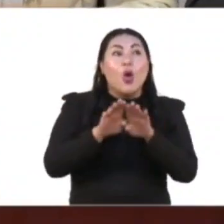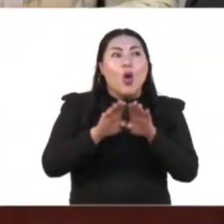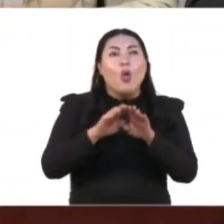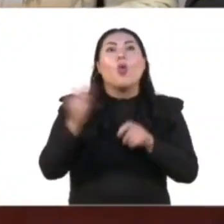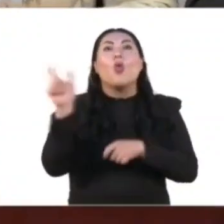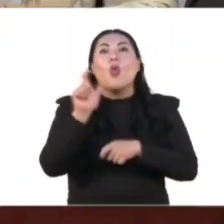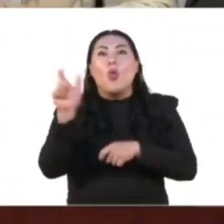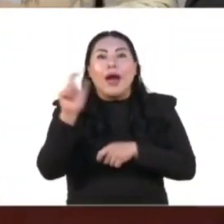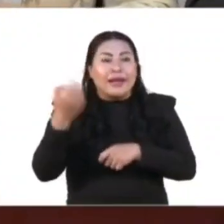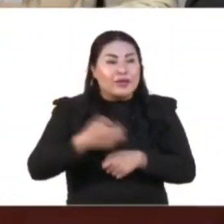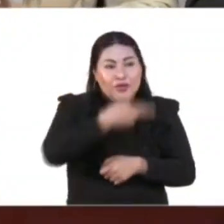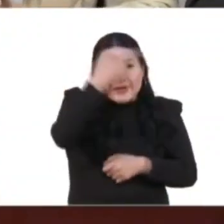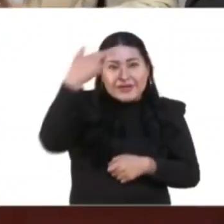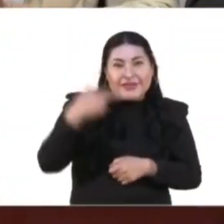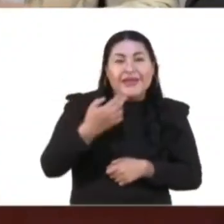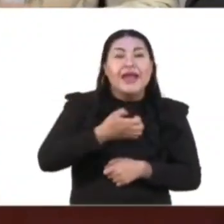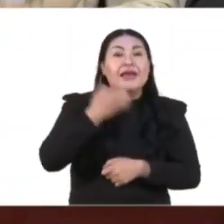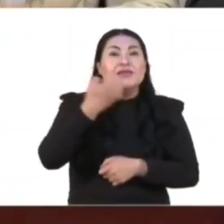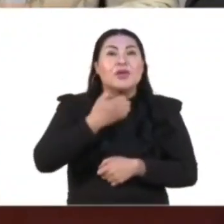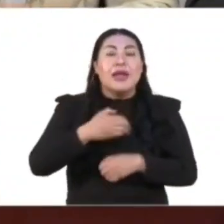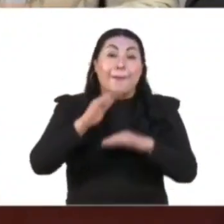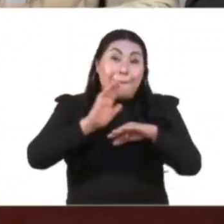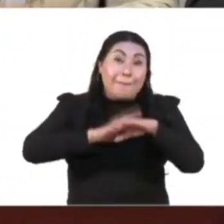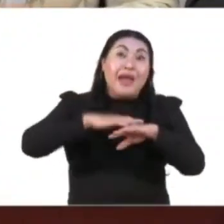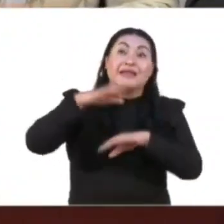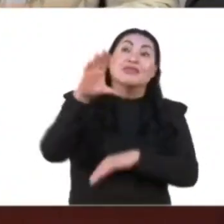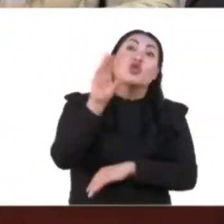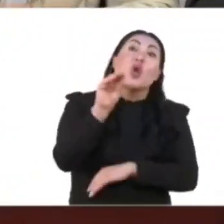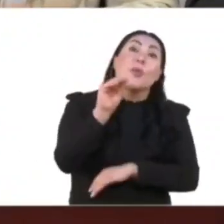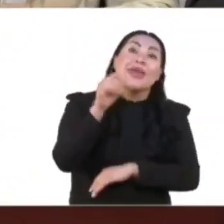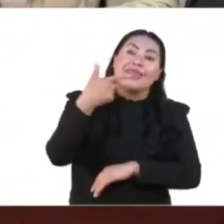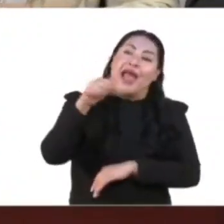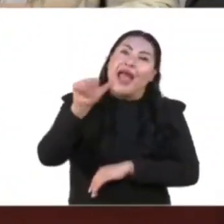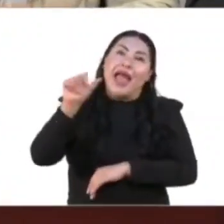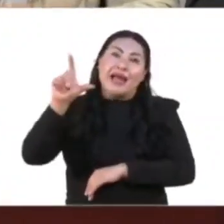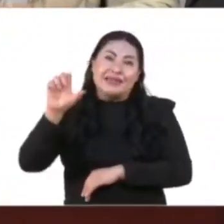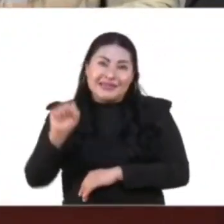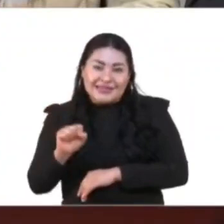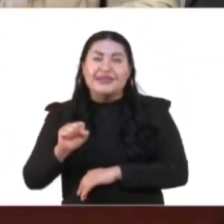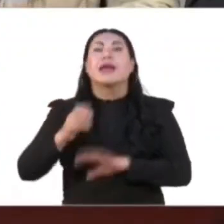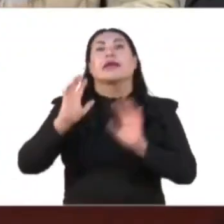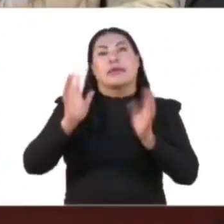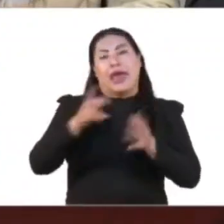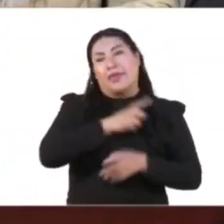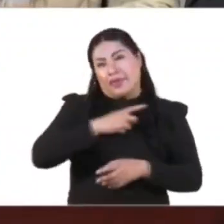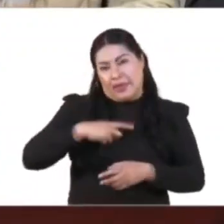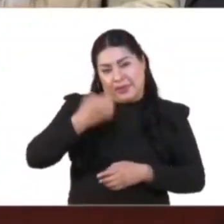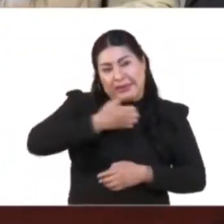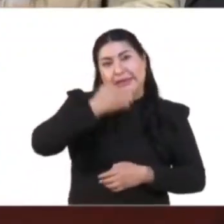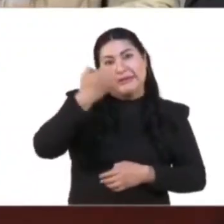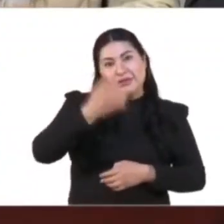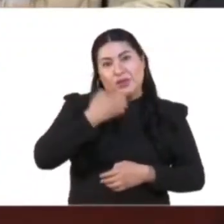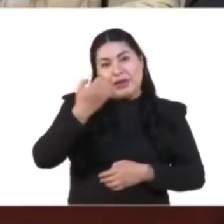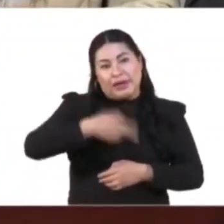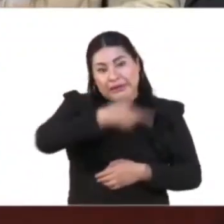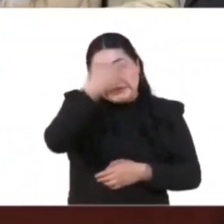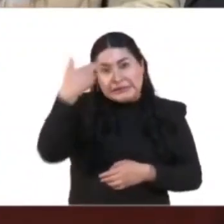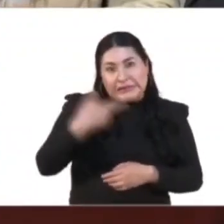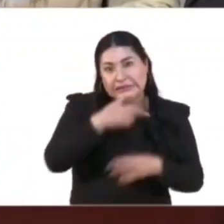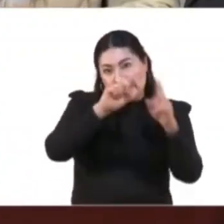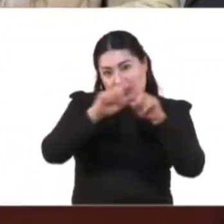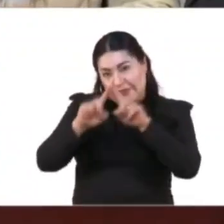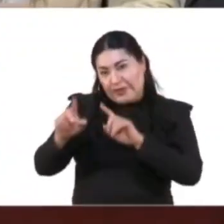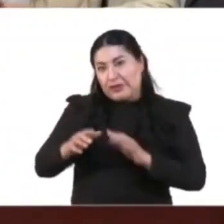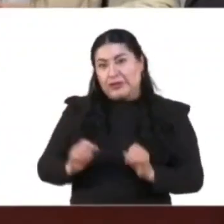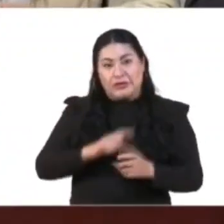escuelas, es mayor a 90 GALS, y es cuando también se detonan las revisiones numéricas de constancias de